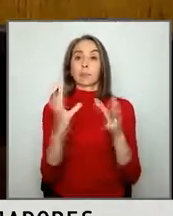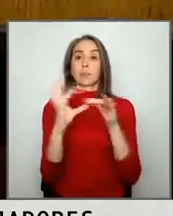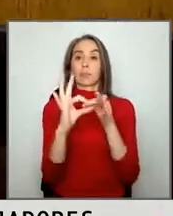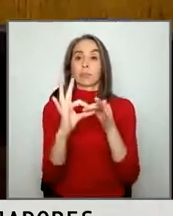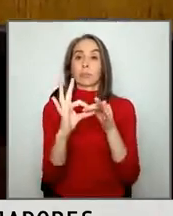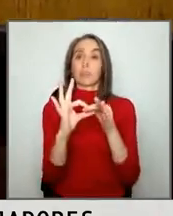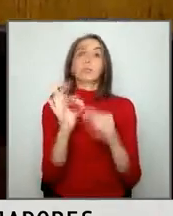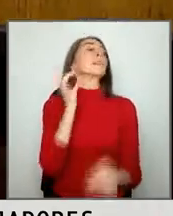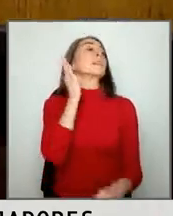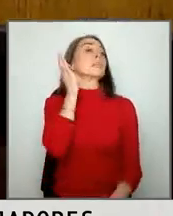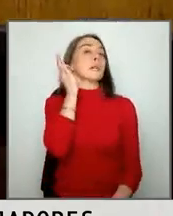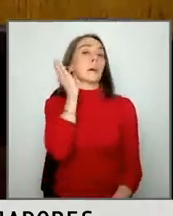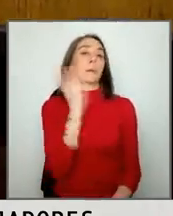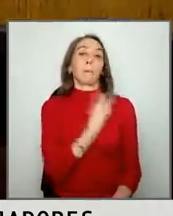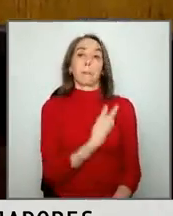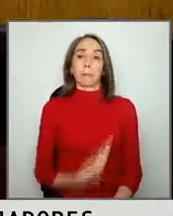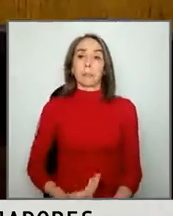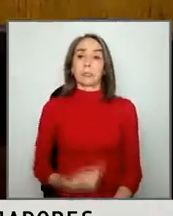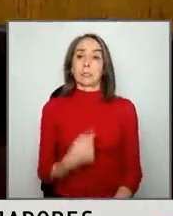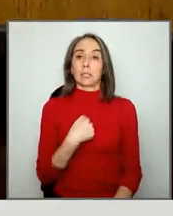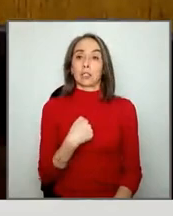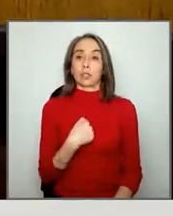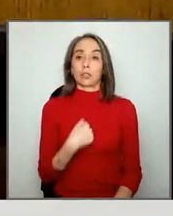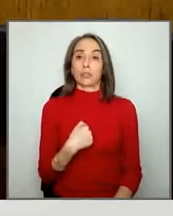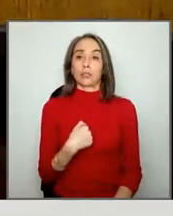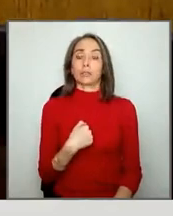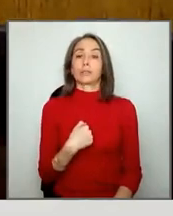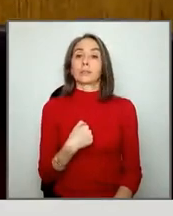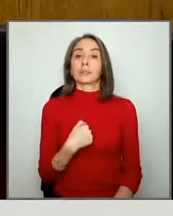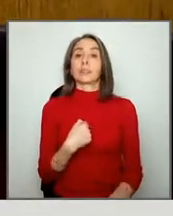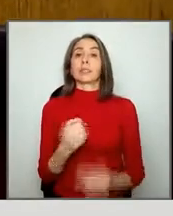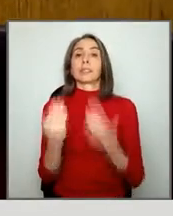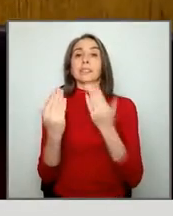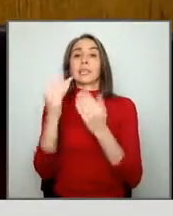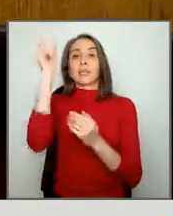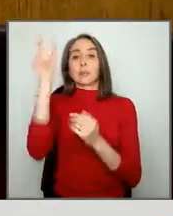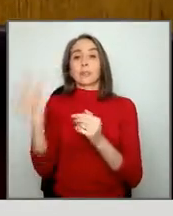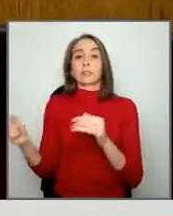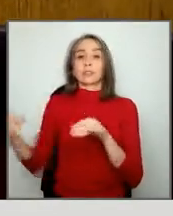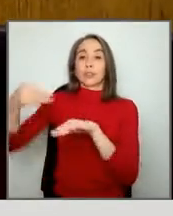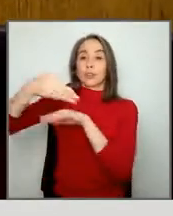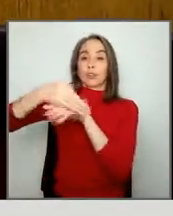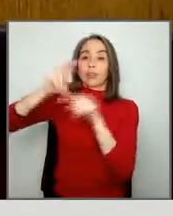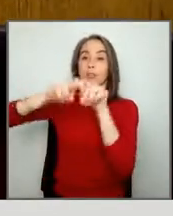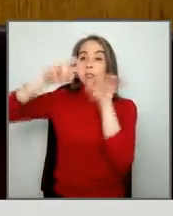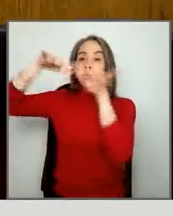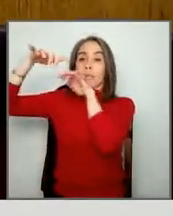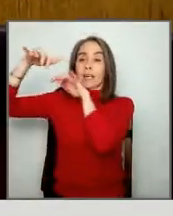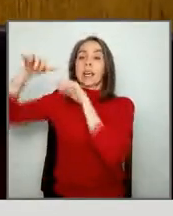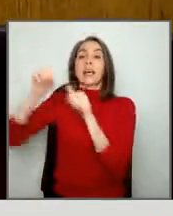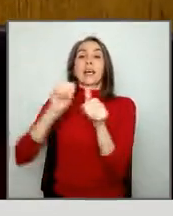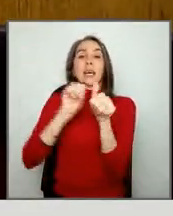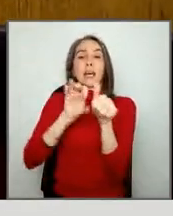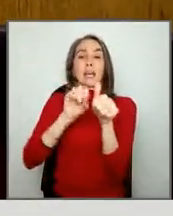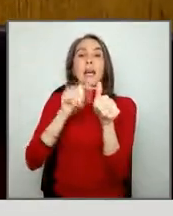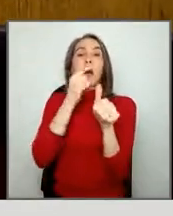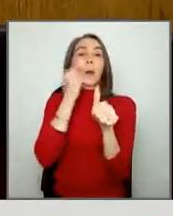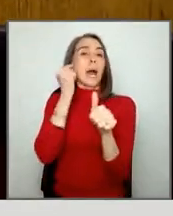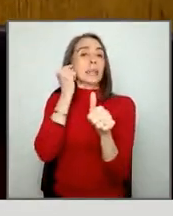presidenta yo junto con saludar a quienes nos visitan a las asistentes y asistentes de la educación de todo el país